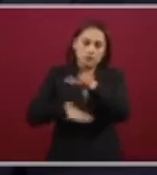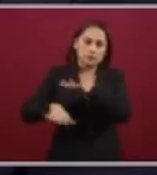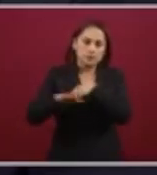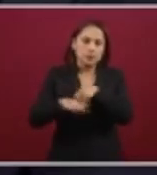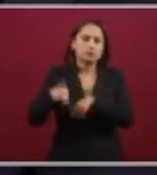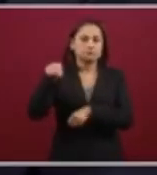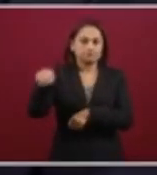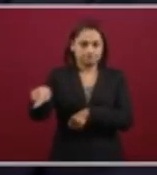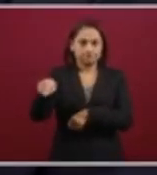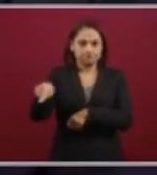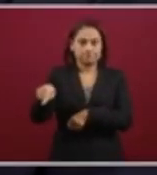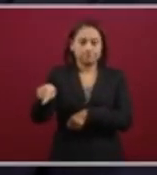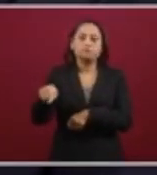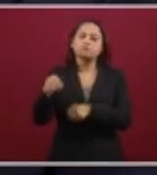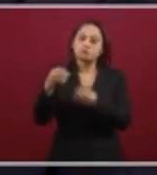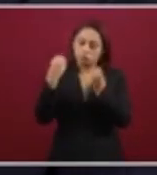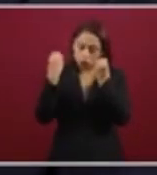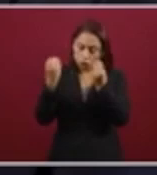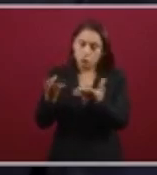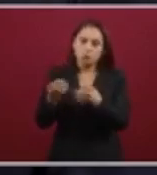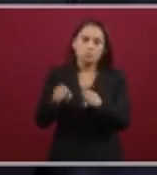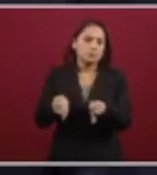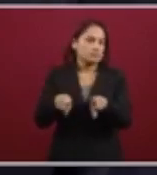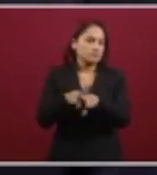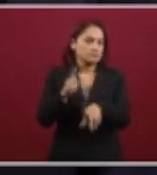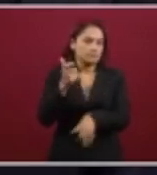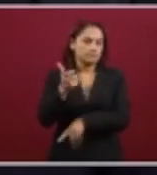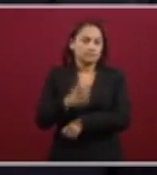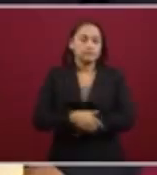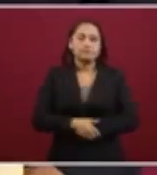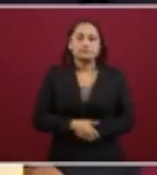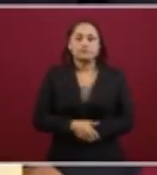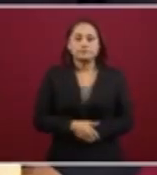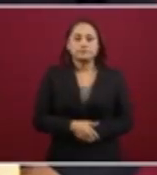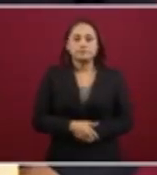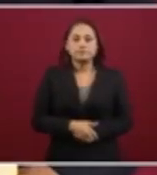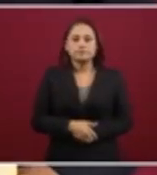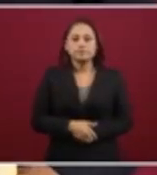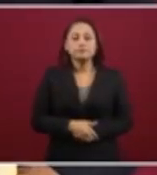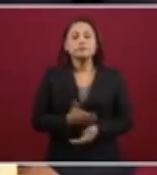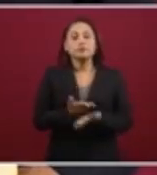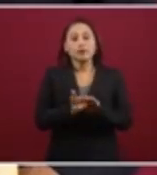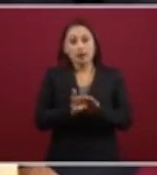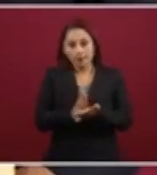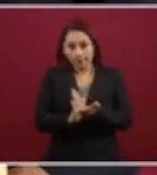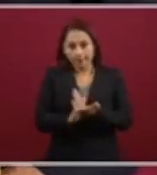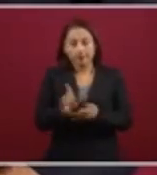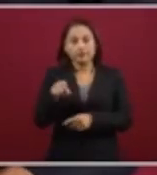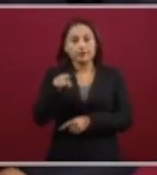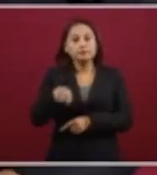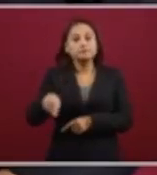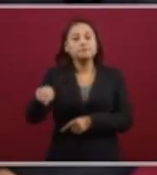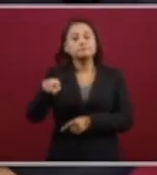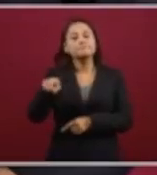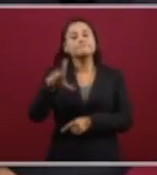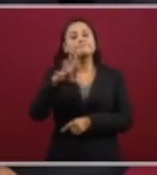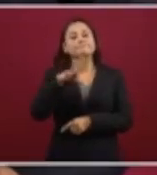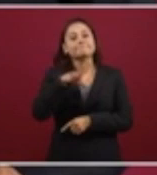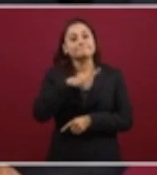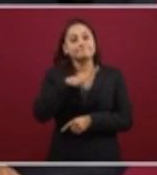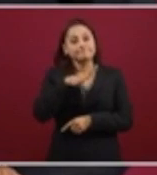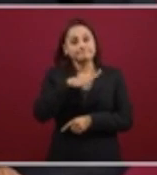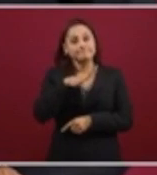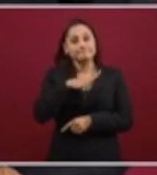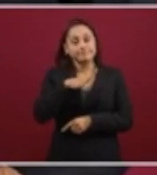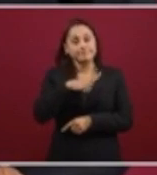mismo, y ya les llegó su apoyo